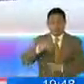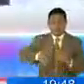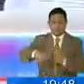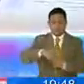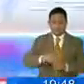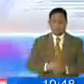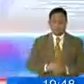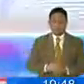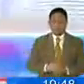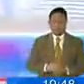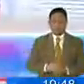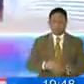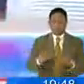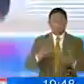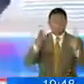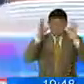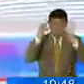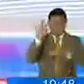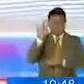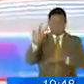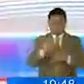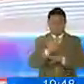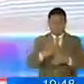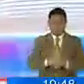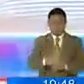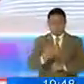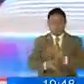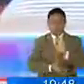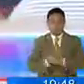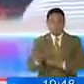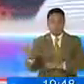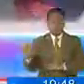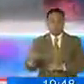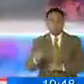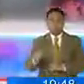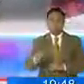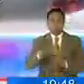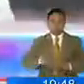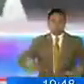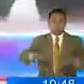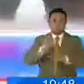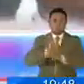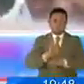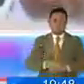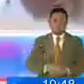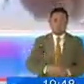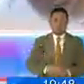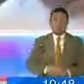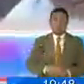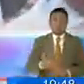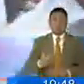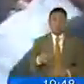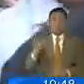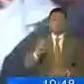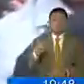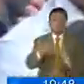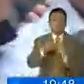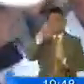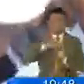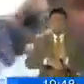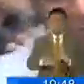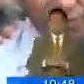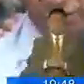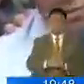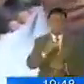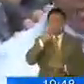provincia norteña. Lasso permaneció 3 horas en Carchi para luego continuar con el recorrido por otras regiones del Ecuador. Necesitamos bajar impuestos